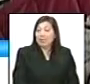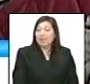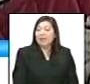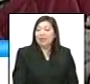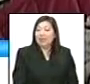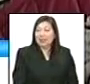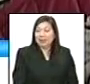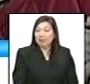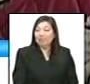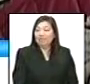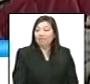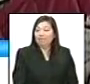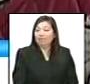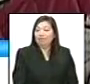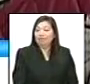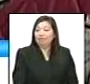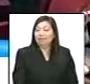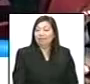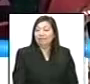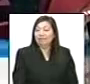los congresistas Quintanilla.